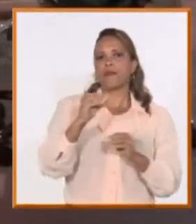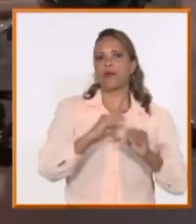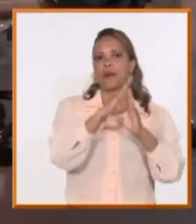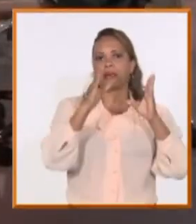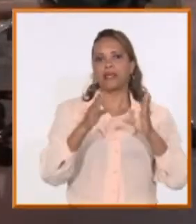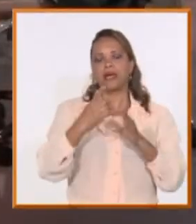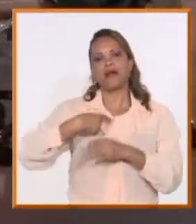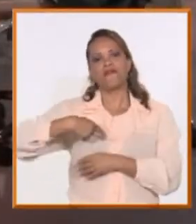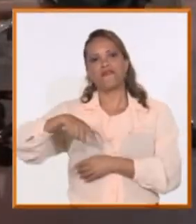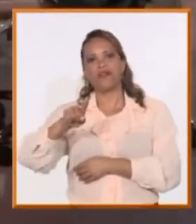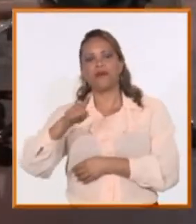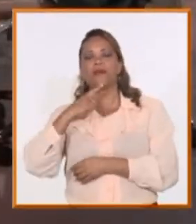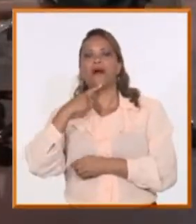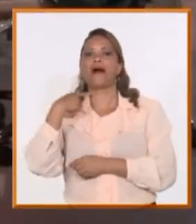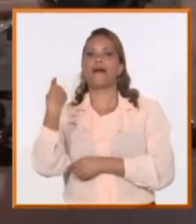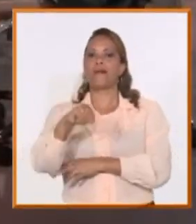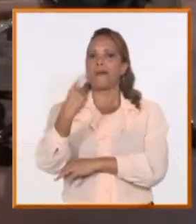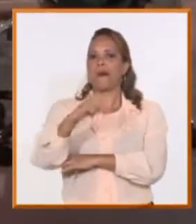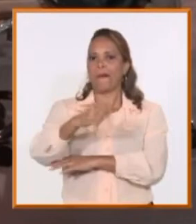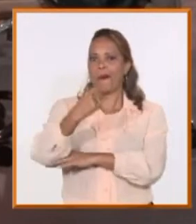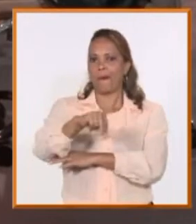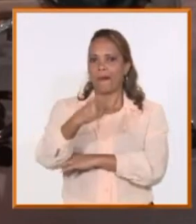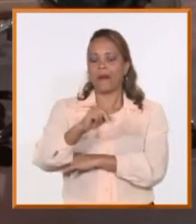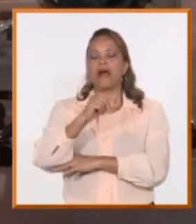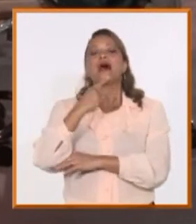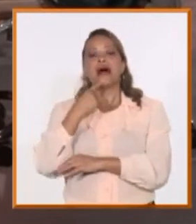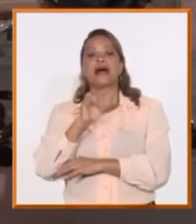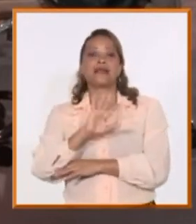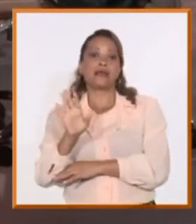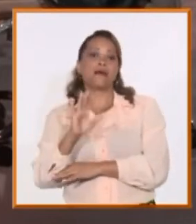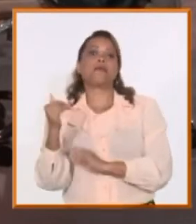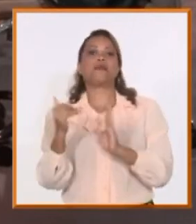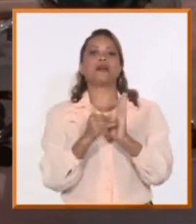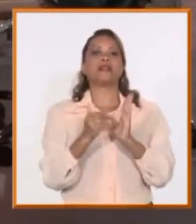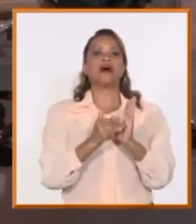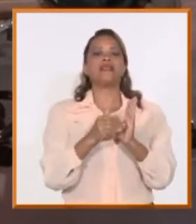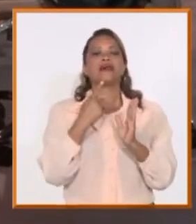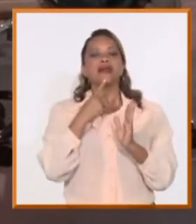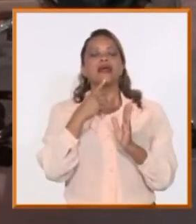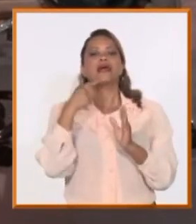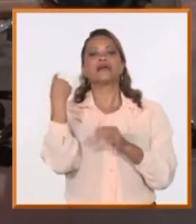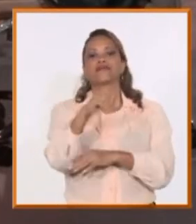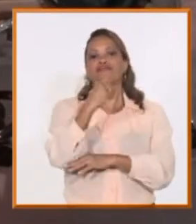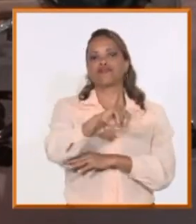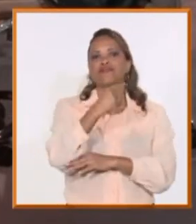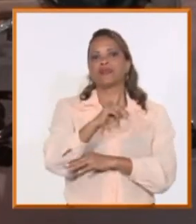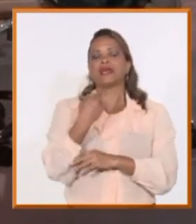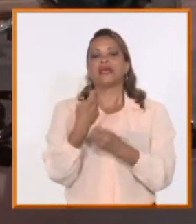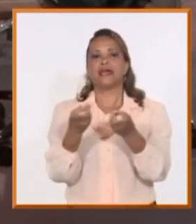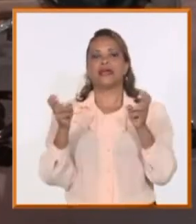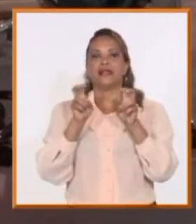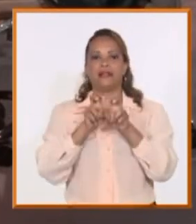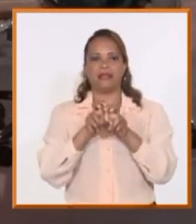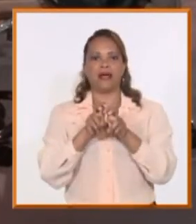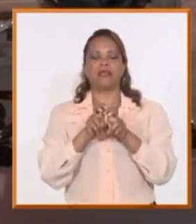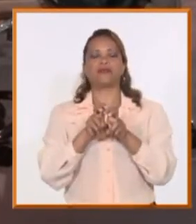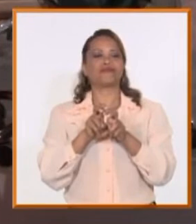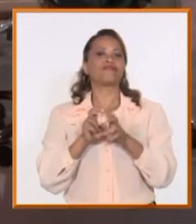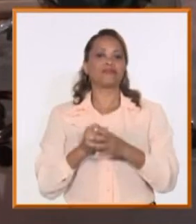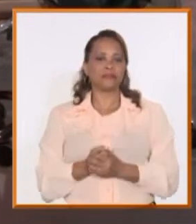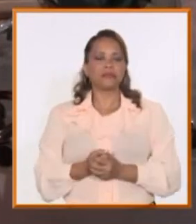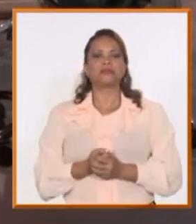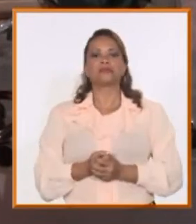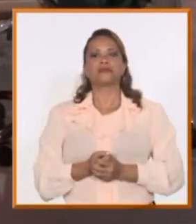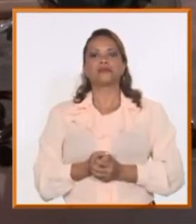allá al dojo del club alemán, y por la tarde hacíamos físico en la Villa Panamericana. Ahí